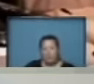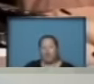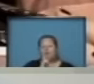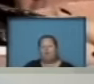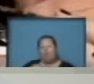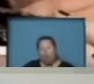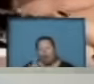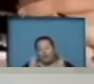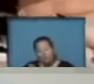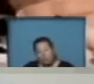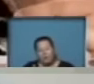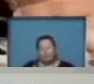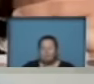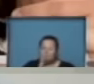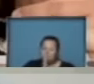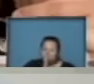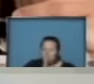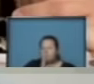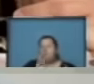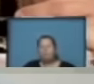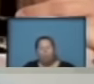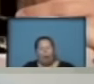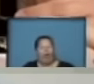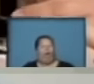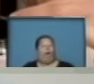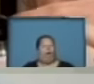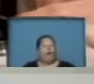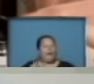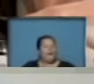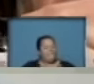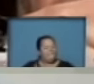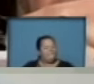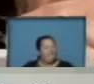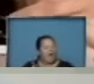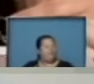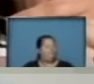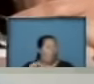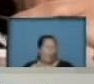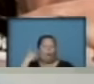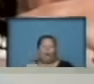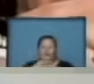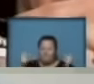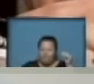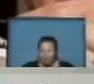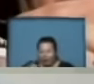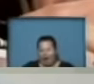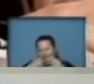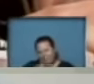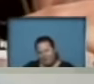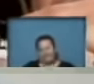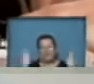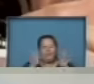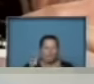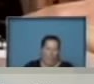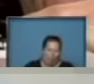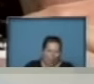elección más o menos se mantuvo un poquitito callado, sin dejar de esperar que llegue el momento para ese punto, y una vez que terminaron las elecciones comenzaron con el mismo